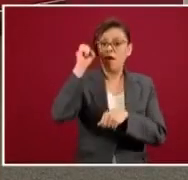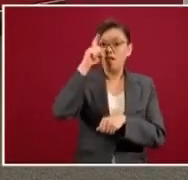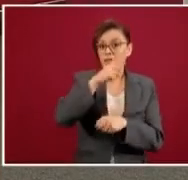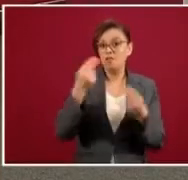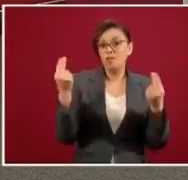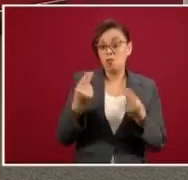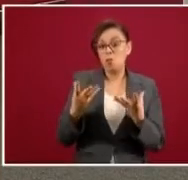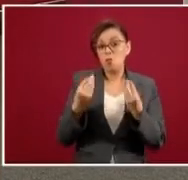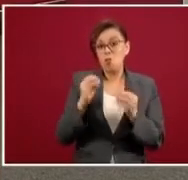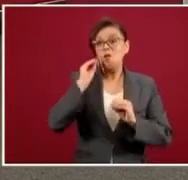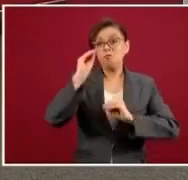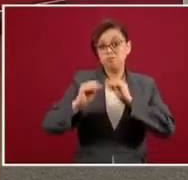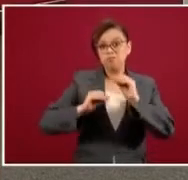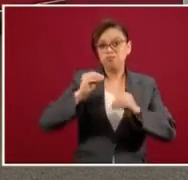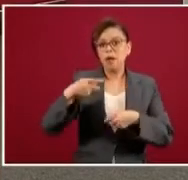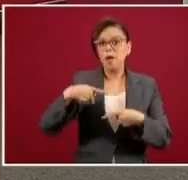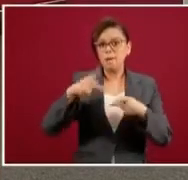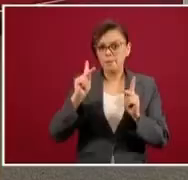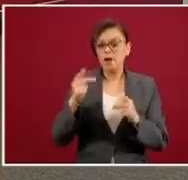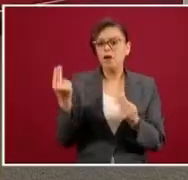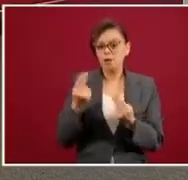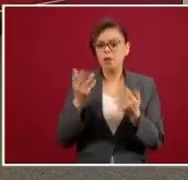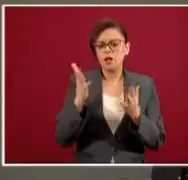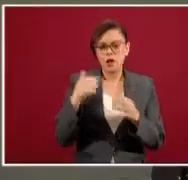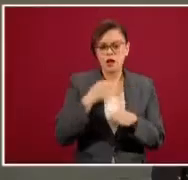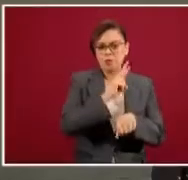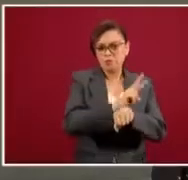estamos dando seguimiento para que se cumpla.